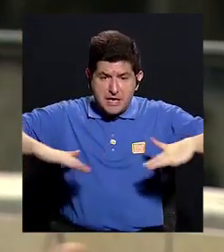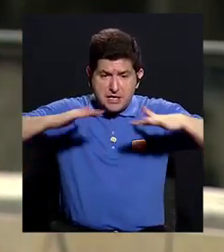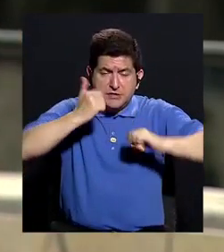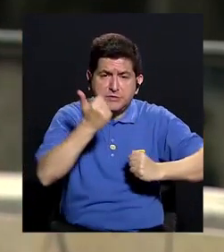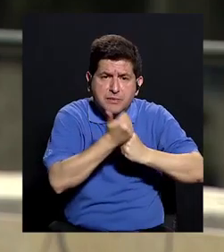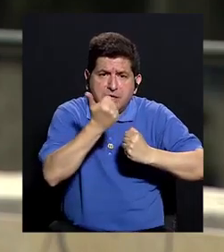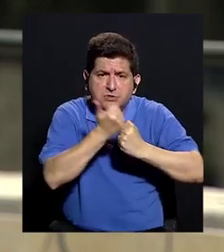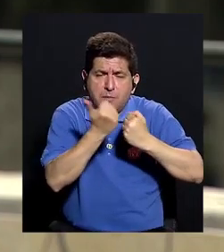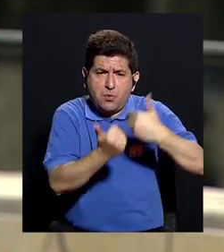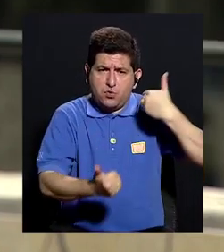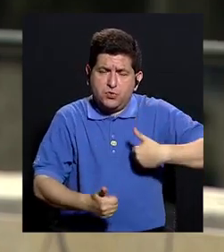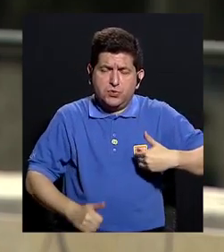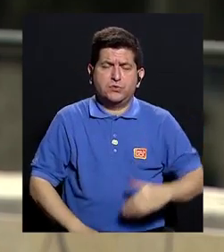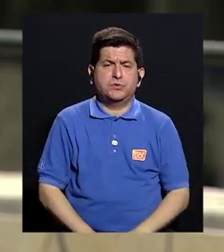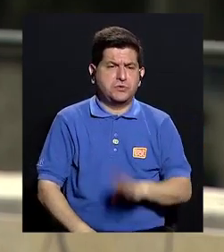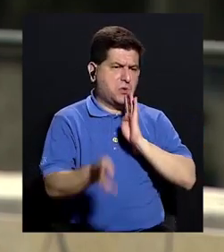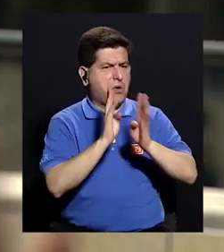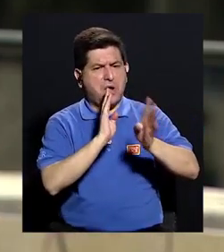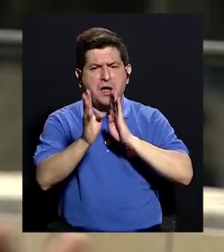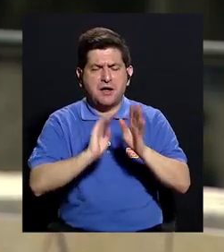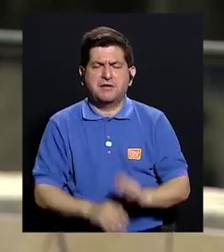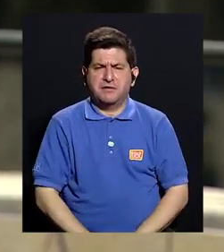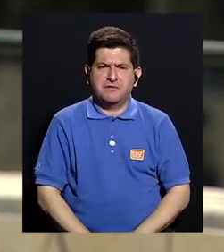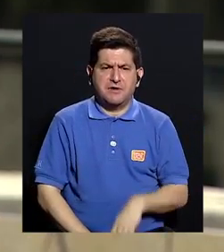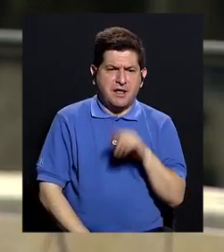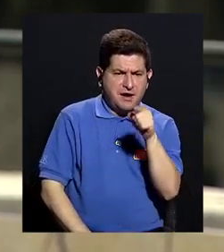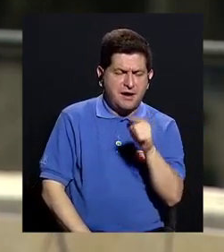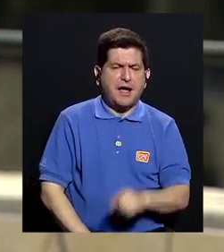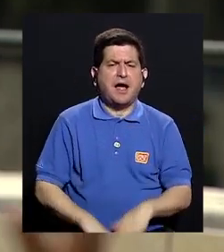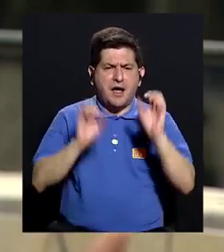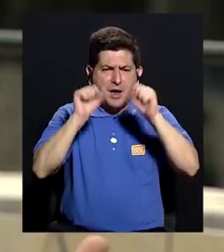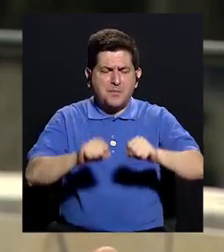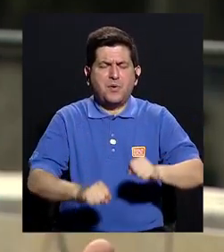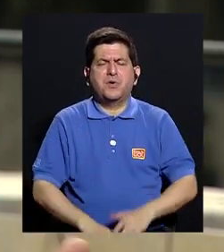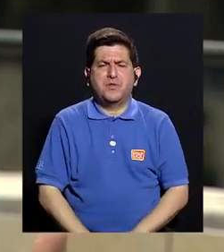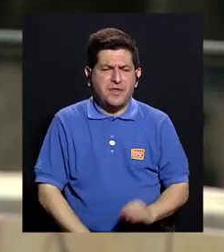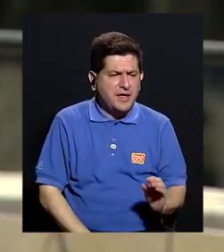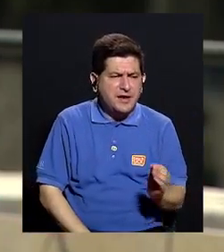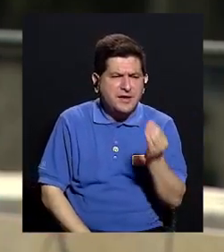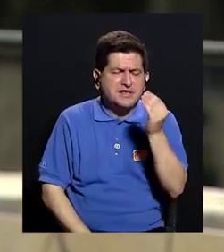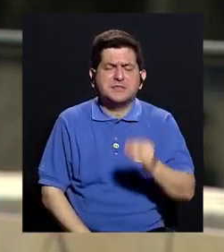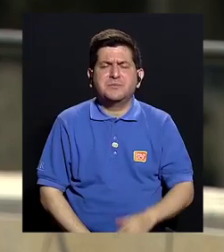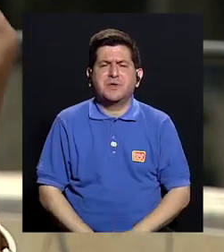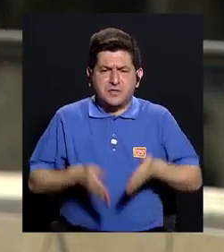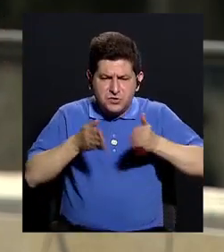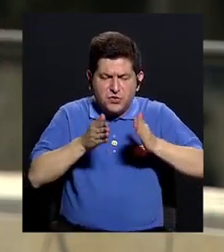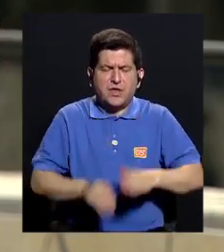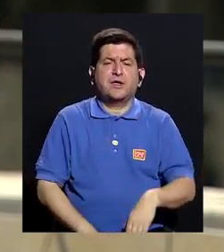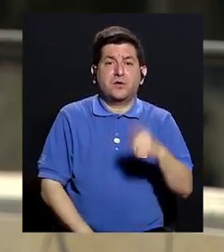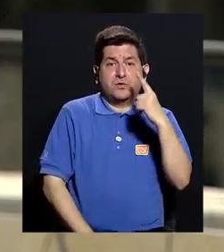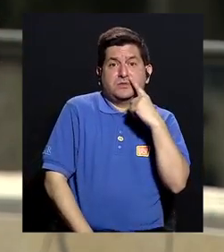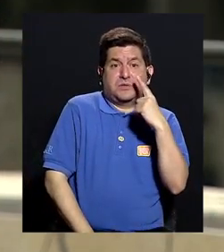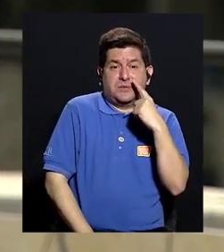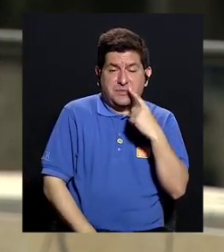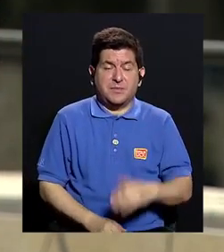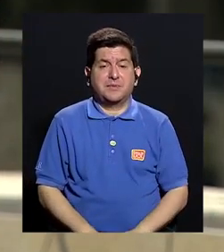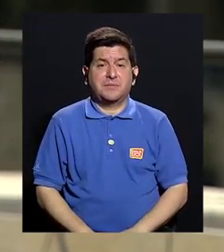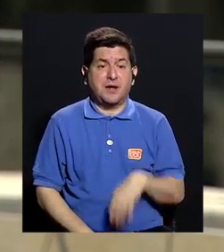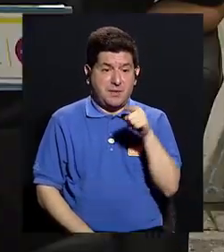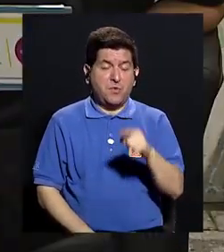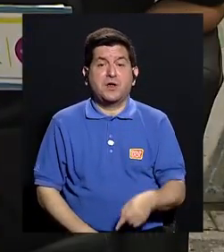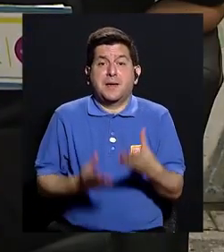tener espacios de apoyo entre hombres que hablen de cómo criar y cómo ser papá activo, porque no tiene la menoridad y se está muriendo al